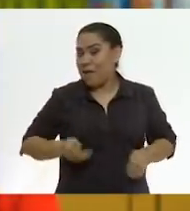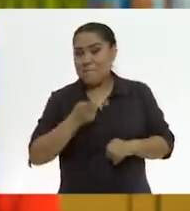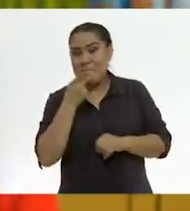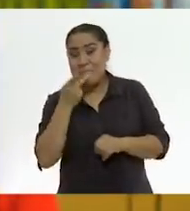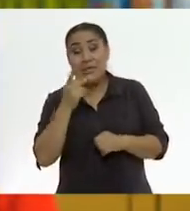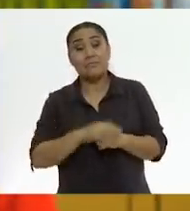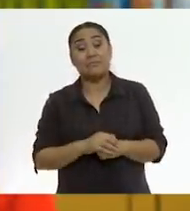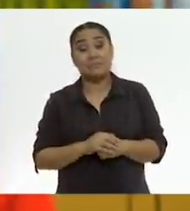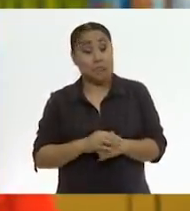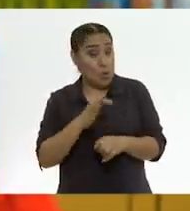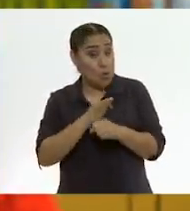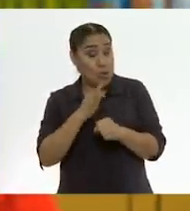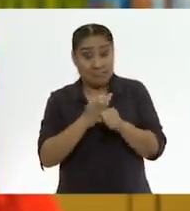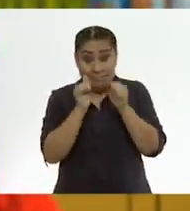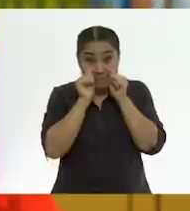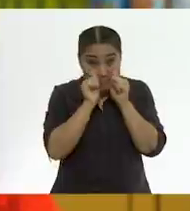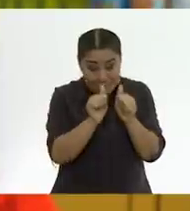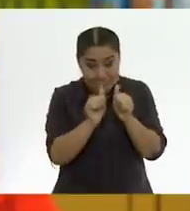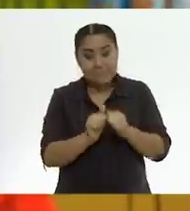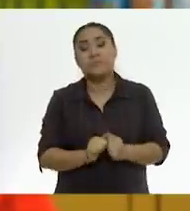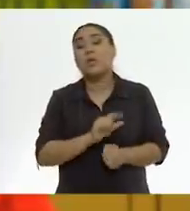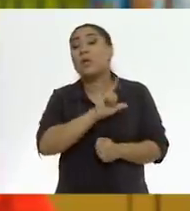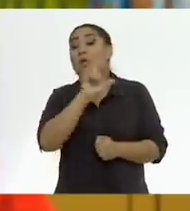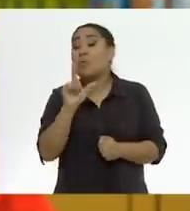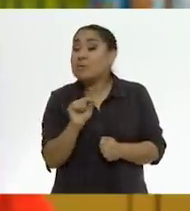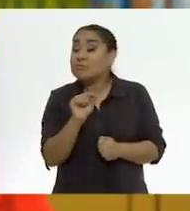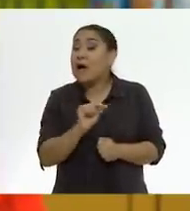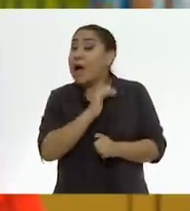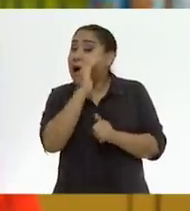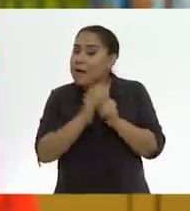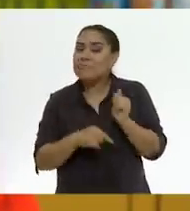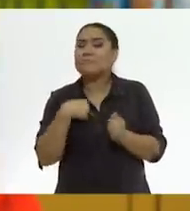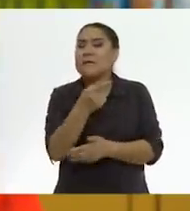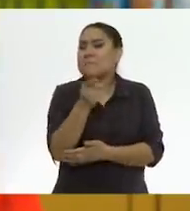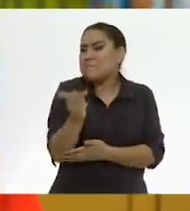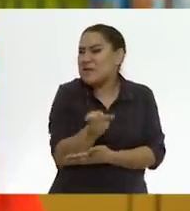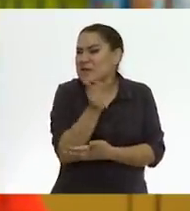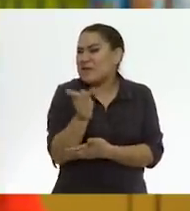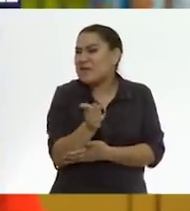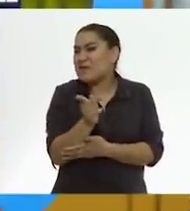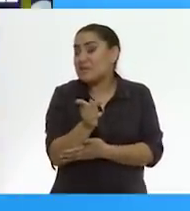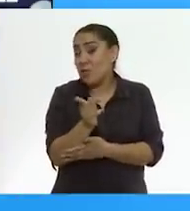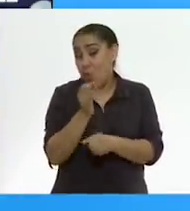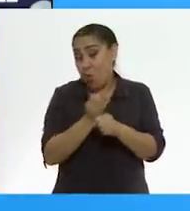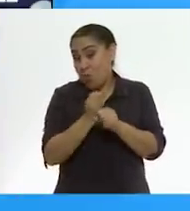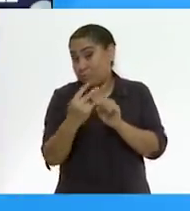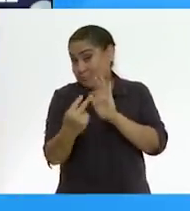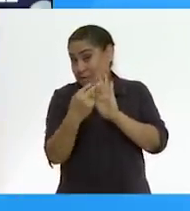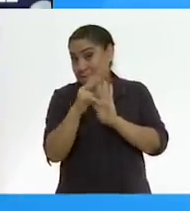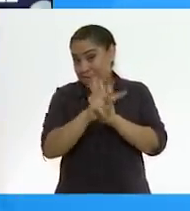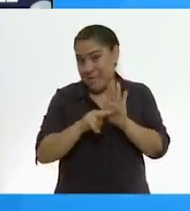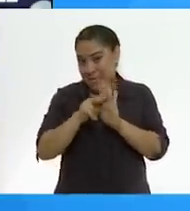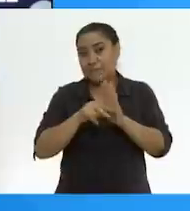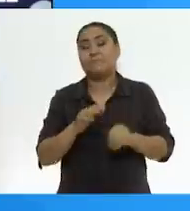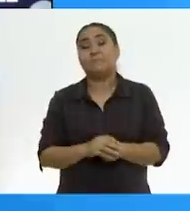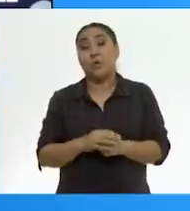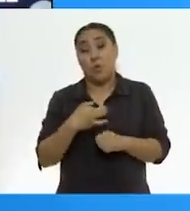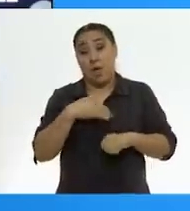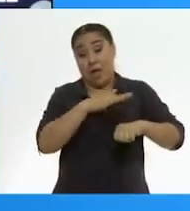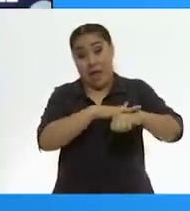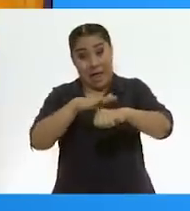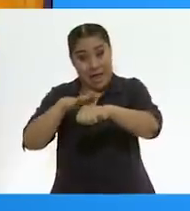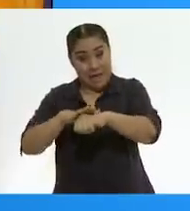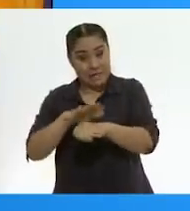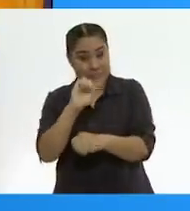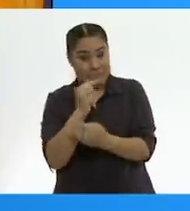Ponte muy lista o listo, porque al final te haremos unas preguntas sobre los videos que vamos a ver. Tengo que darles una noticia antes de